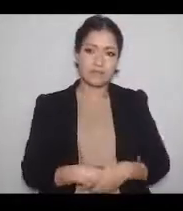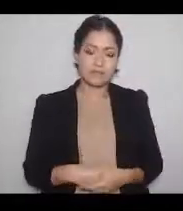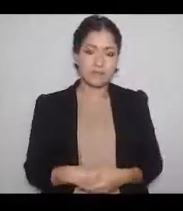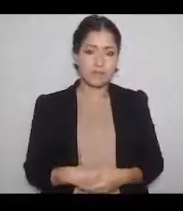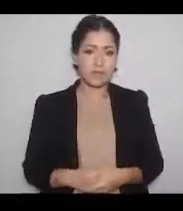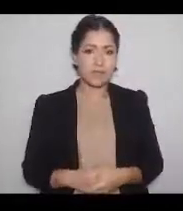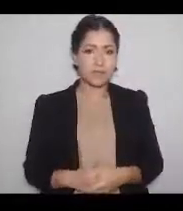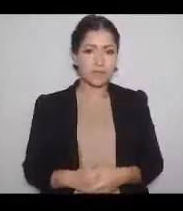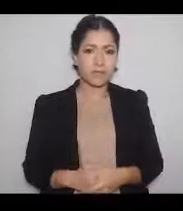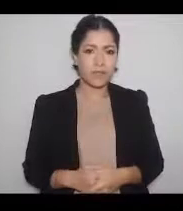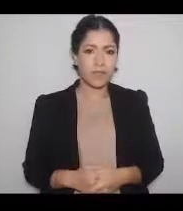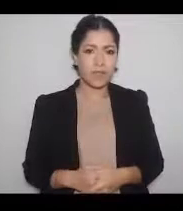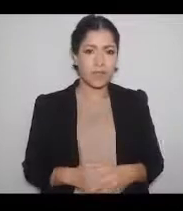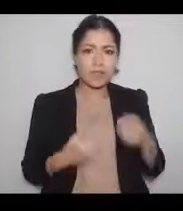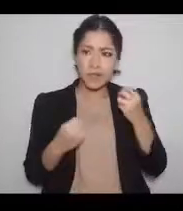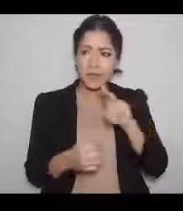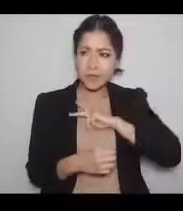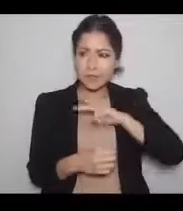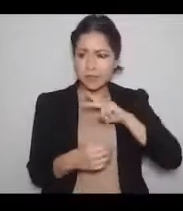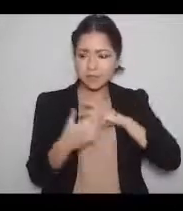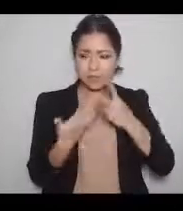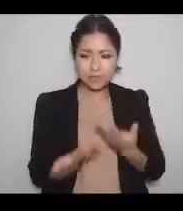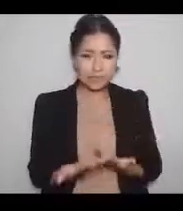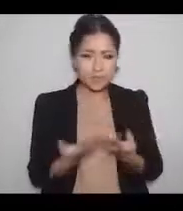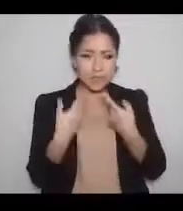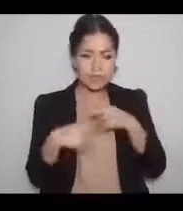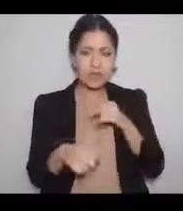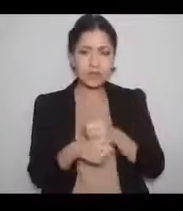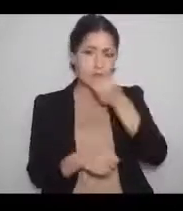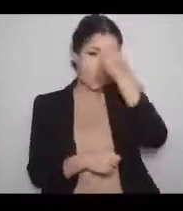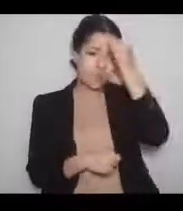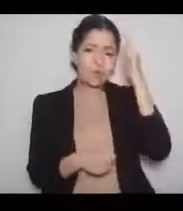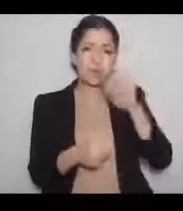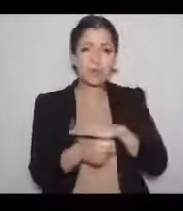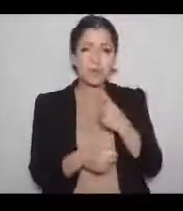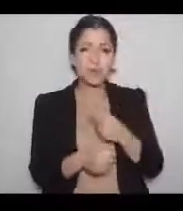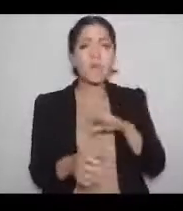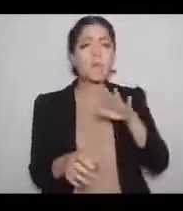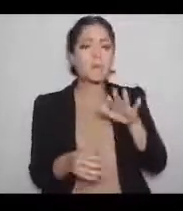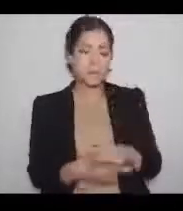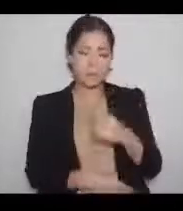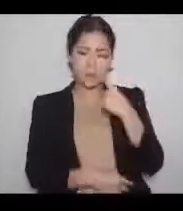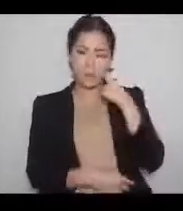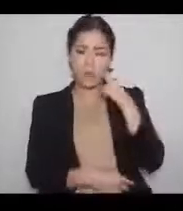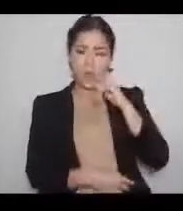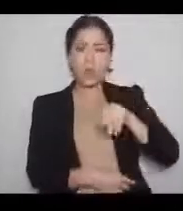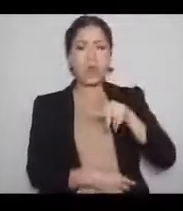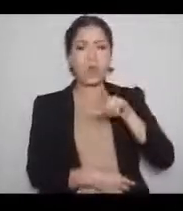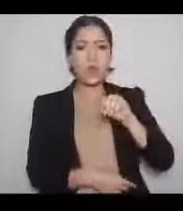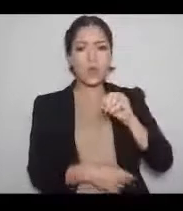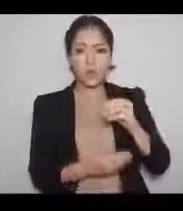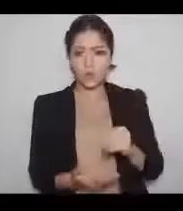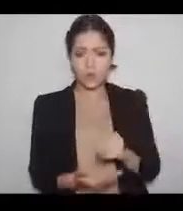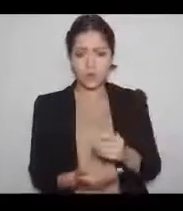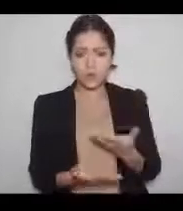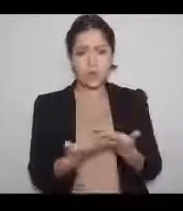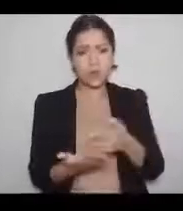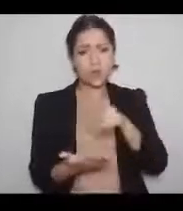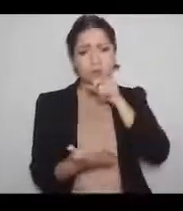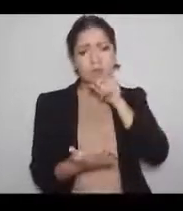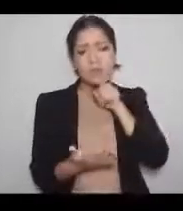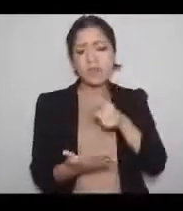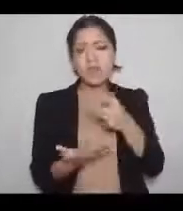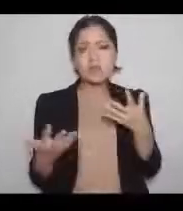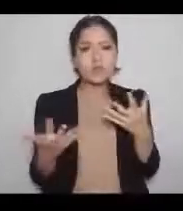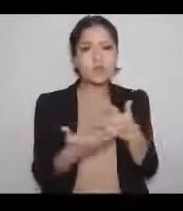¿Qué pedo contigo? Julio dirigía la obra. Vino al camerino antes de la función. Eso no se hace. No conozco a un actor que no